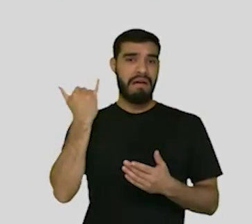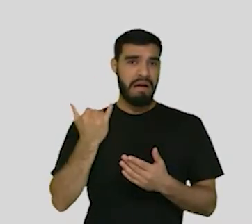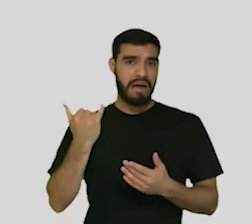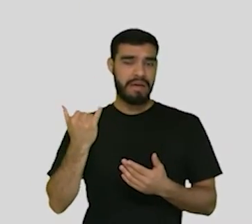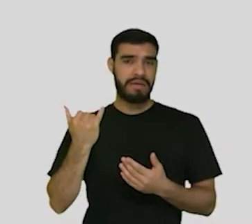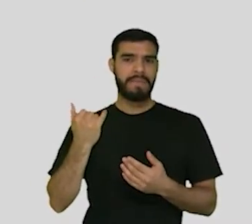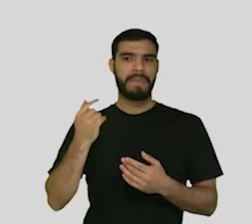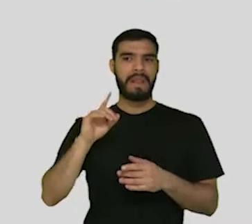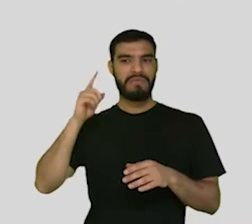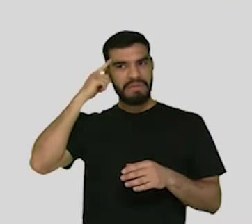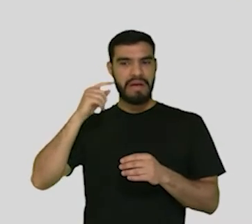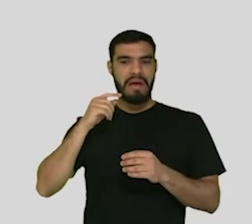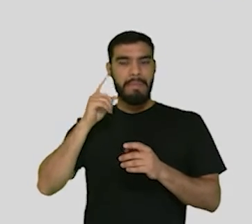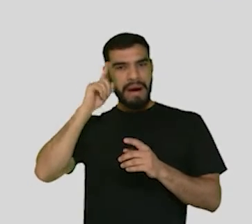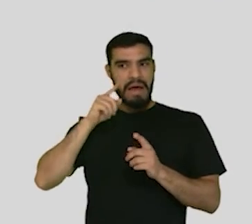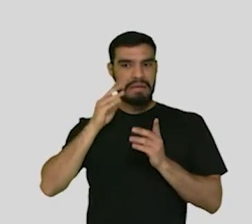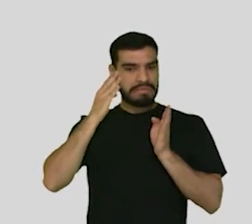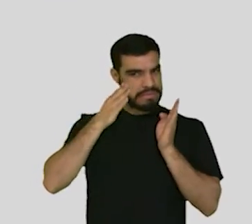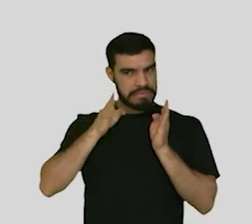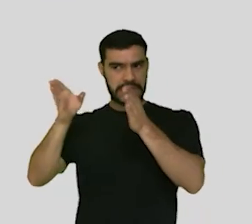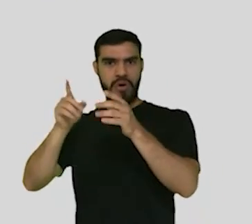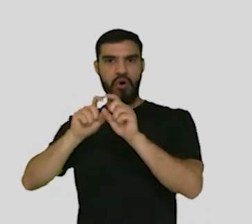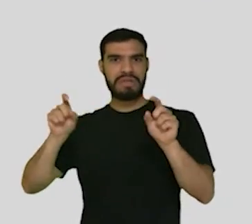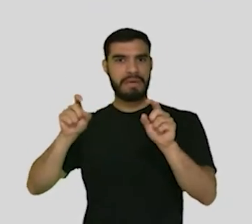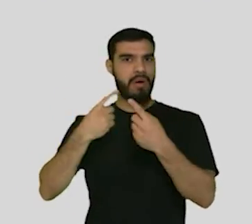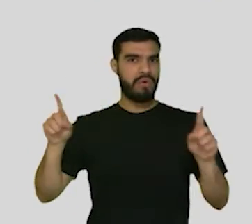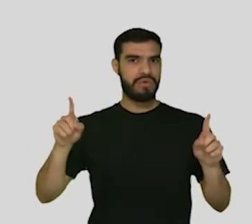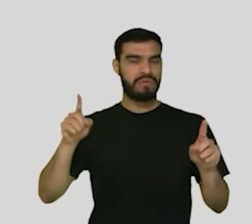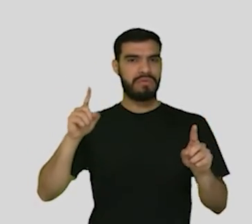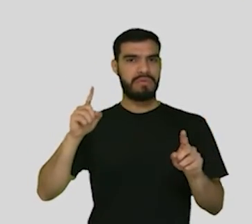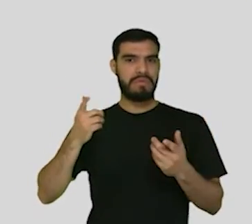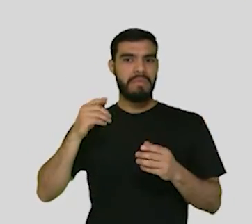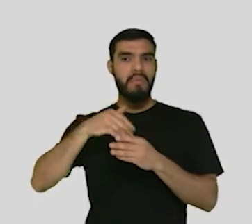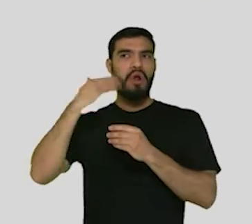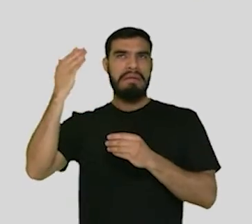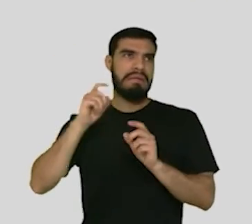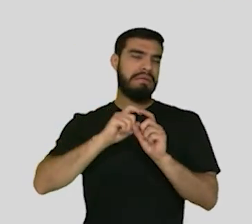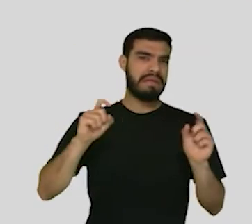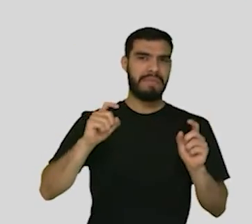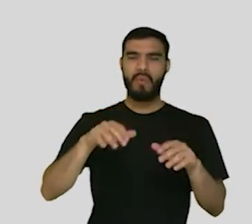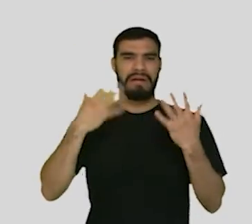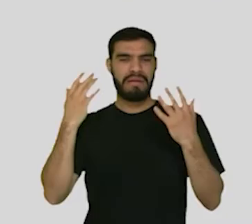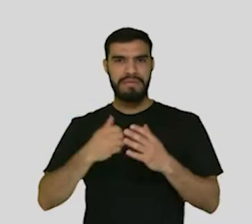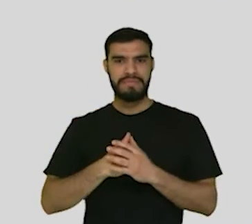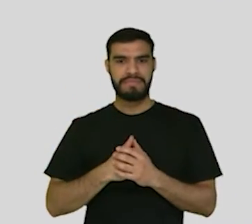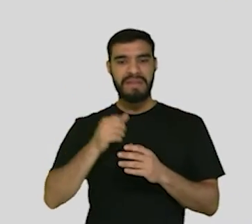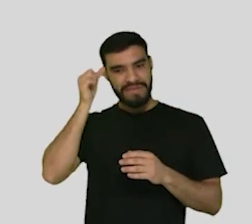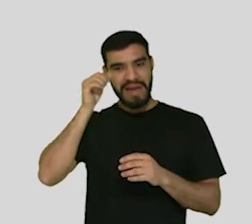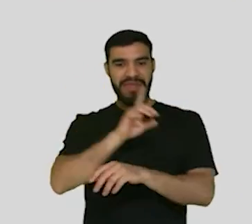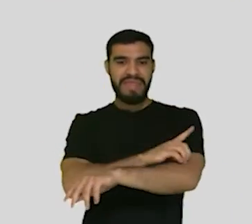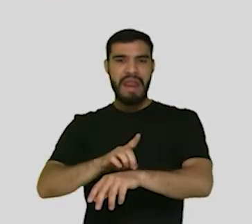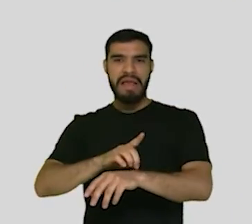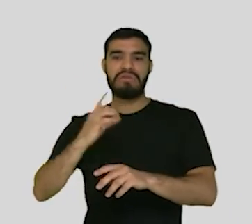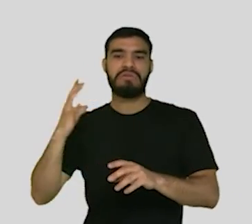económicamente, tenacatu, derecoyo pujangua. Hoy pe ande derecho. o